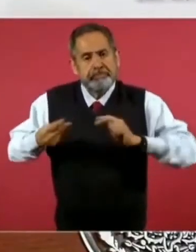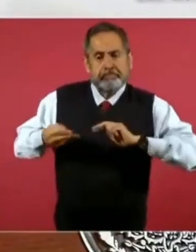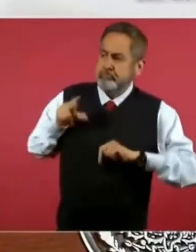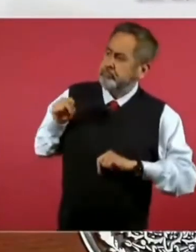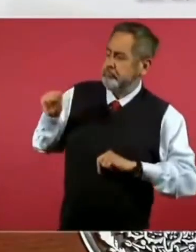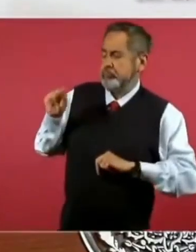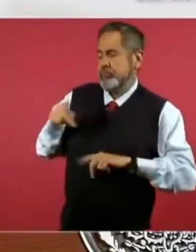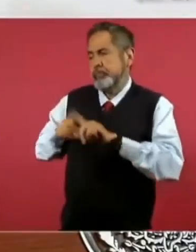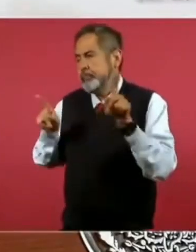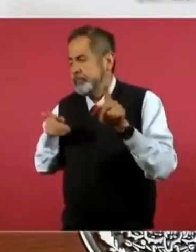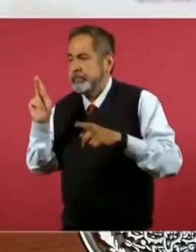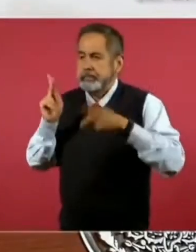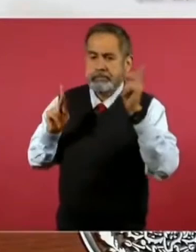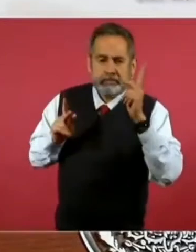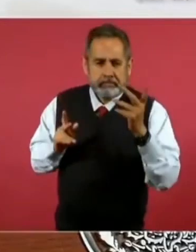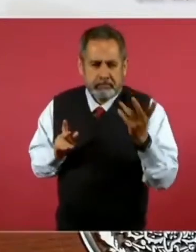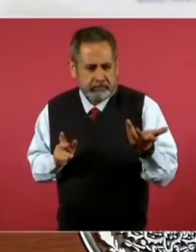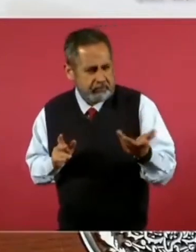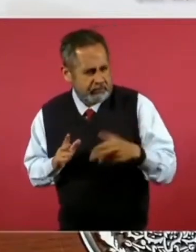porque